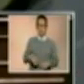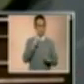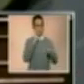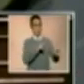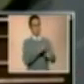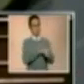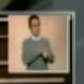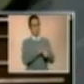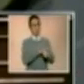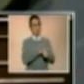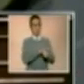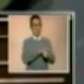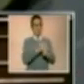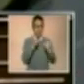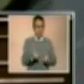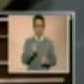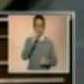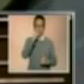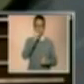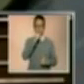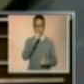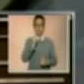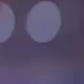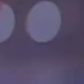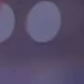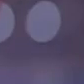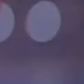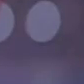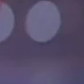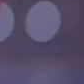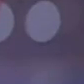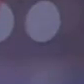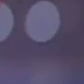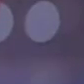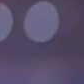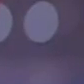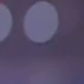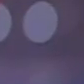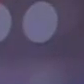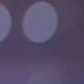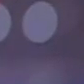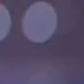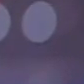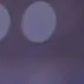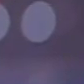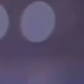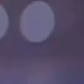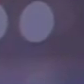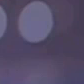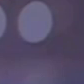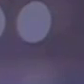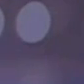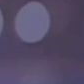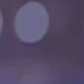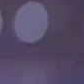es cómo van a comer, y por supuesto aceitando también en Uruguay el tema de petróleo, al cual le prometió al presidente Mujica petróleo.